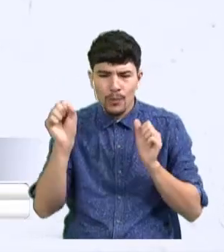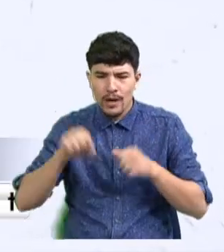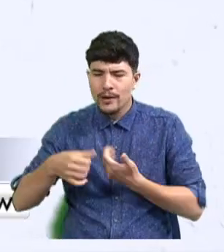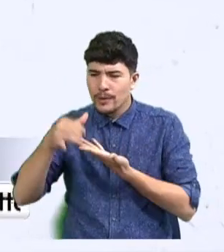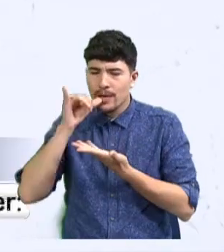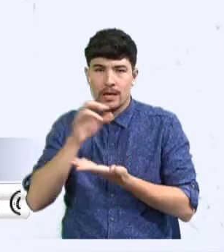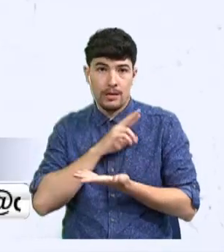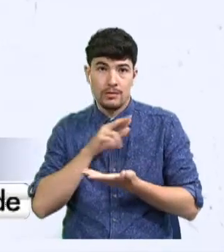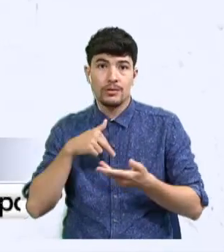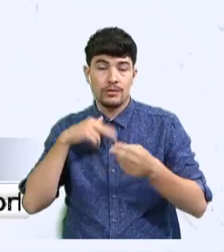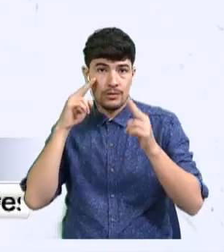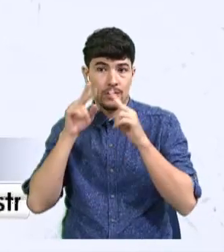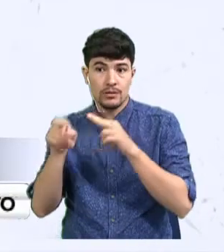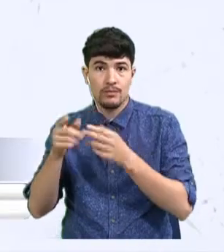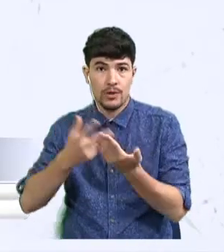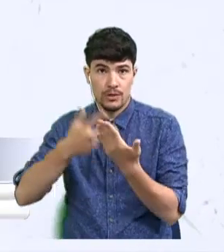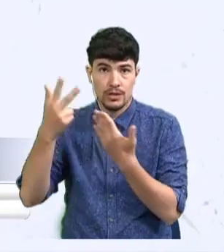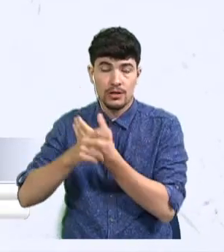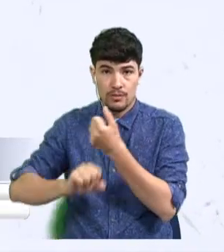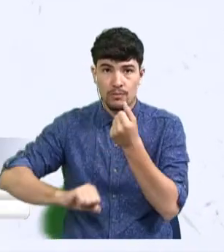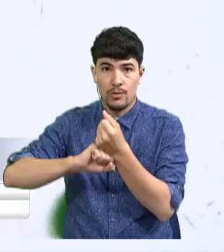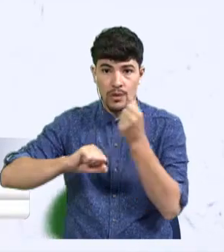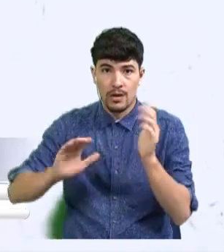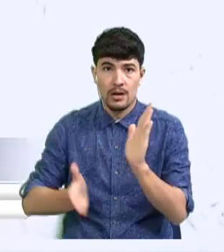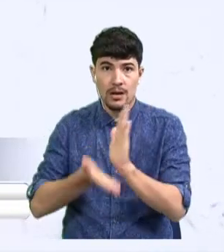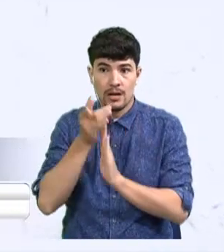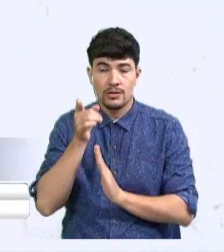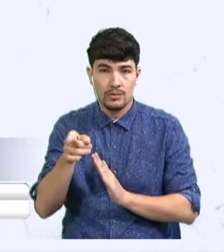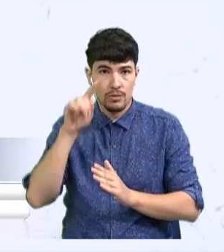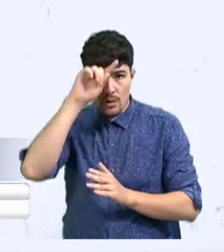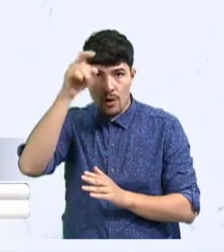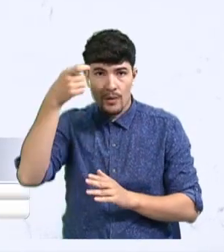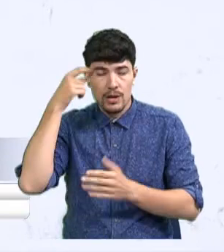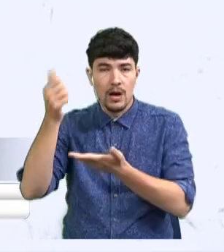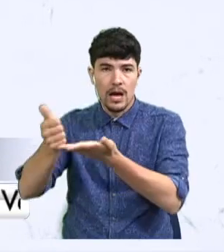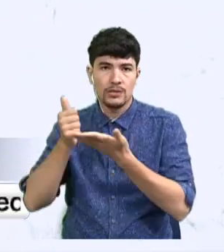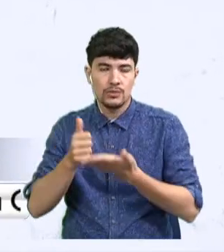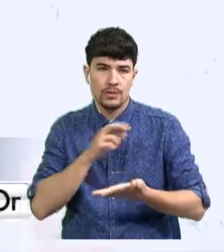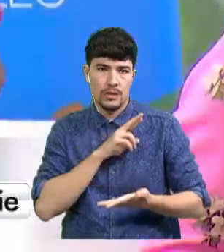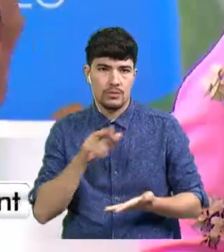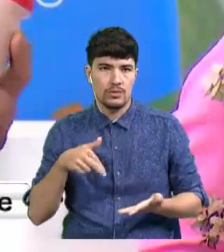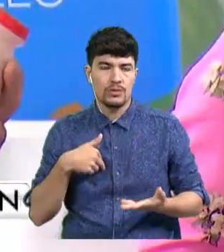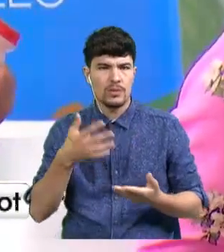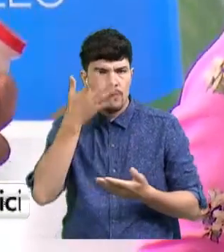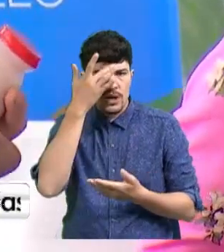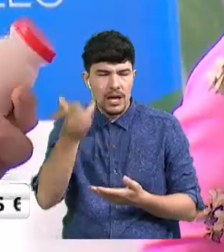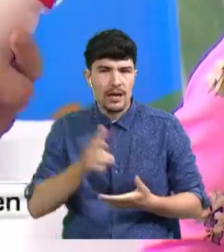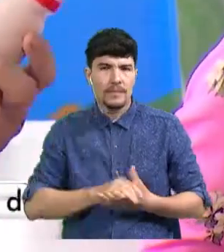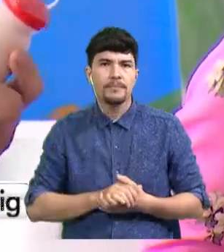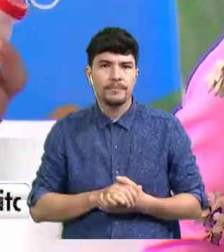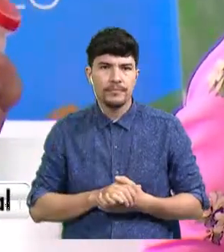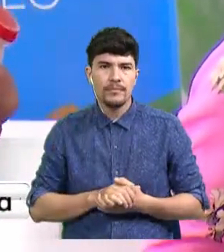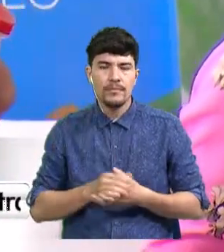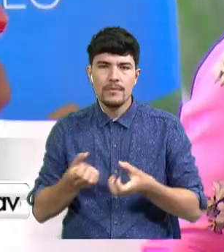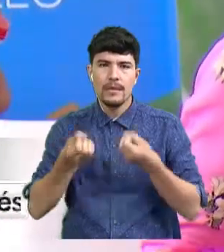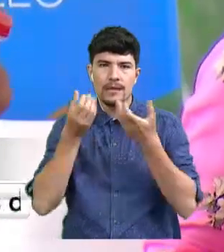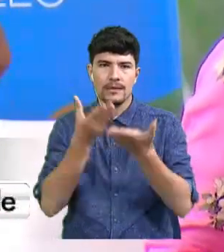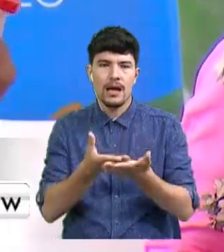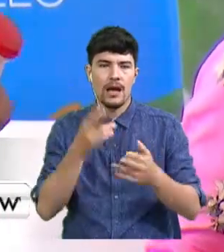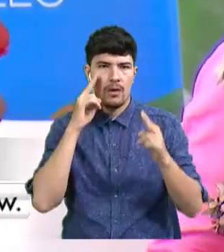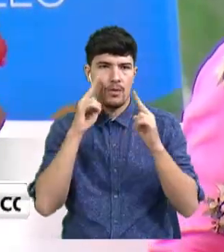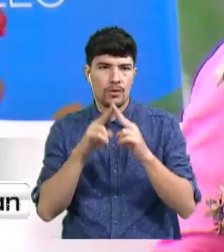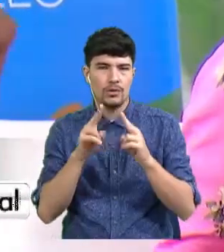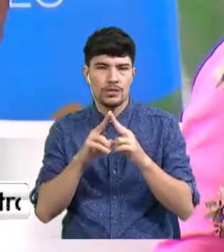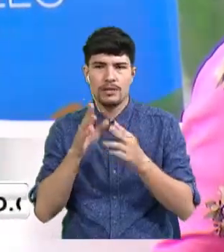lo de Pujanza, el proyecto Pujanza que ha llevado la gobernación, ha sido de gran ayuda para nosotros porque ya se ha dado a conocer